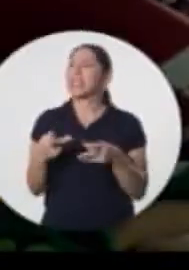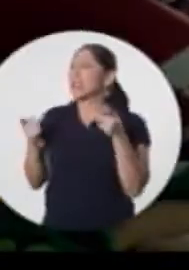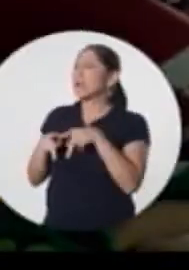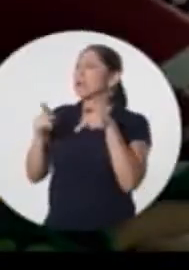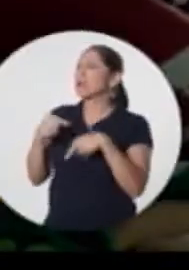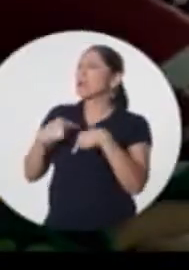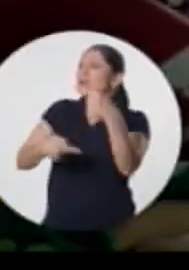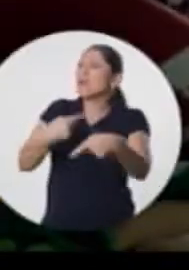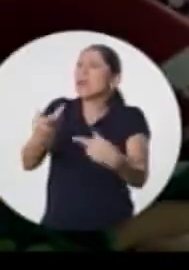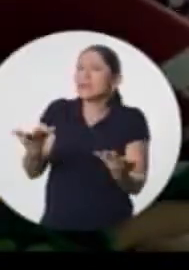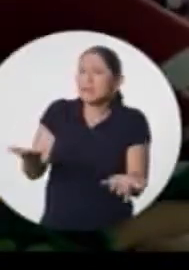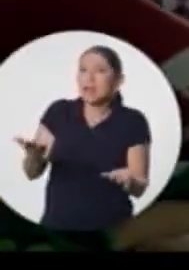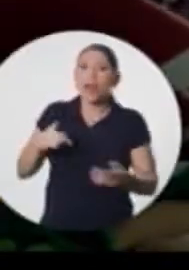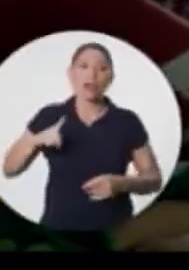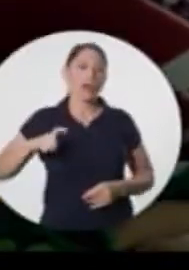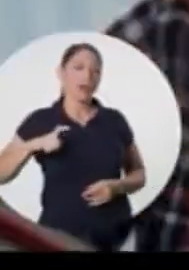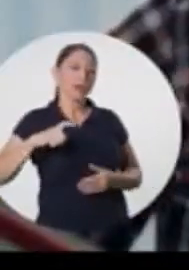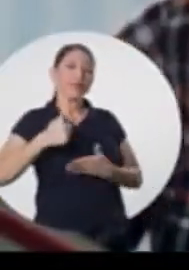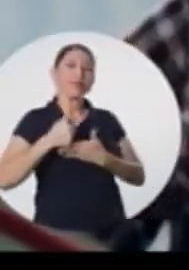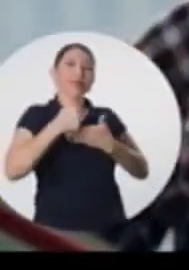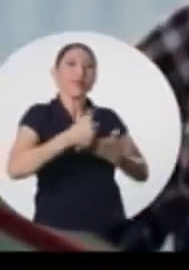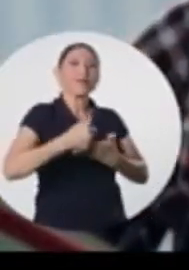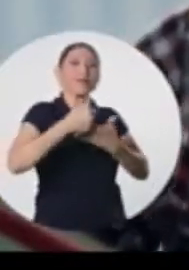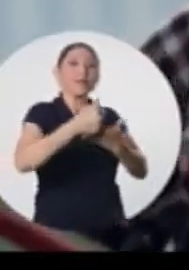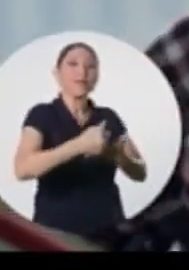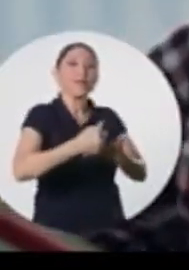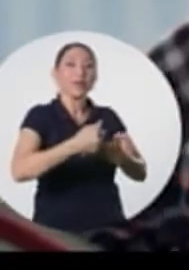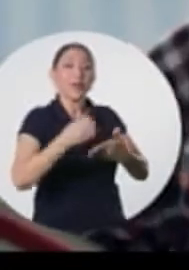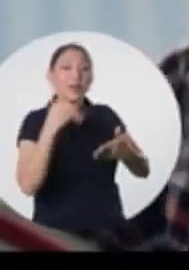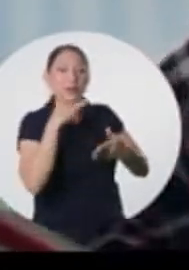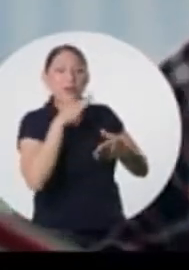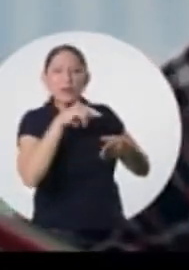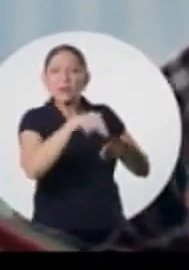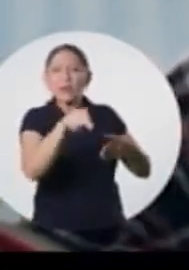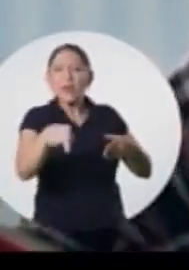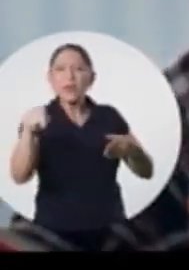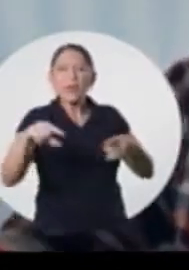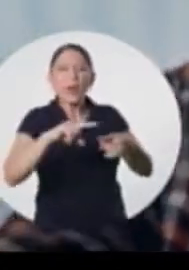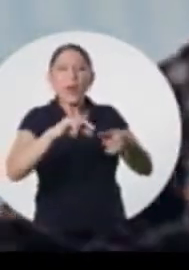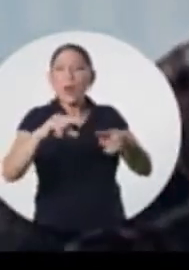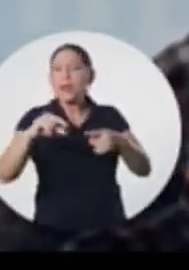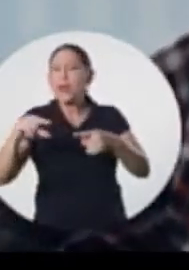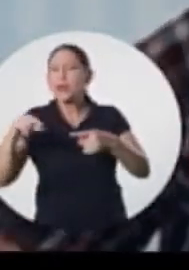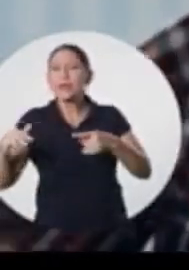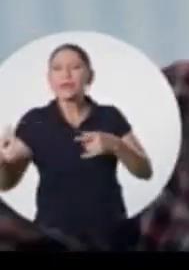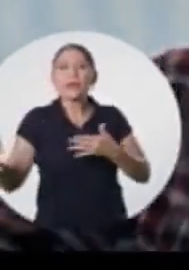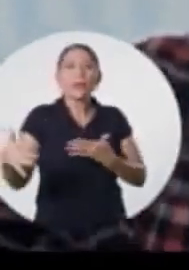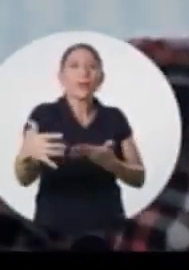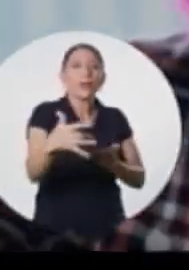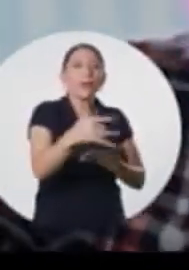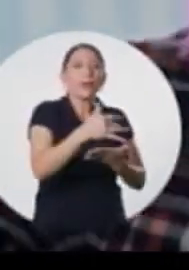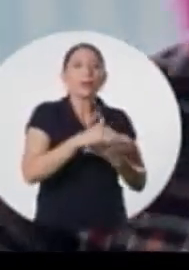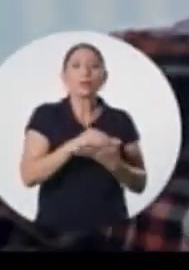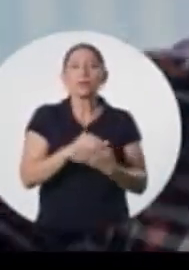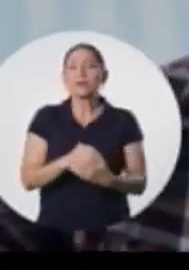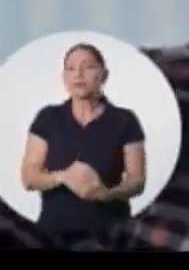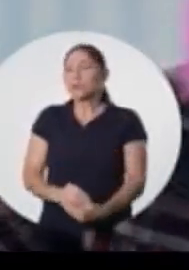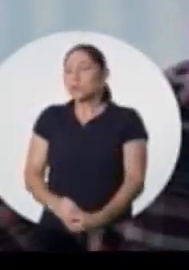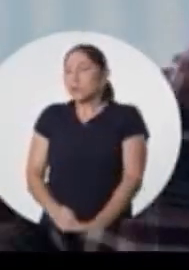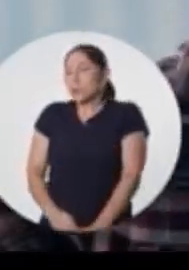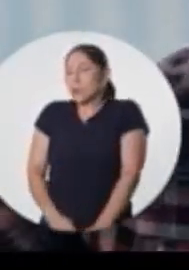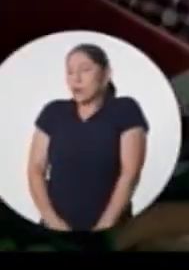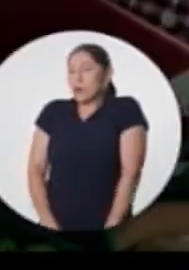¿Y qué pasó después, papá? Se puso a ayudar a su familia y recogió todas las